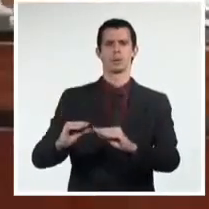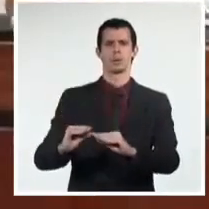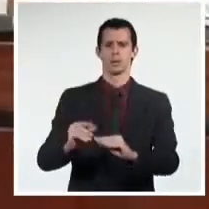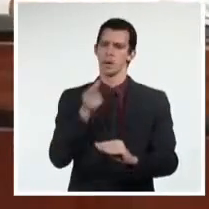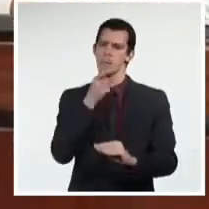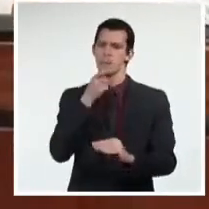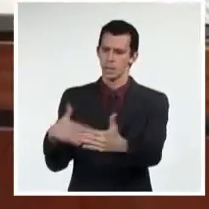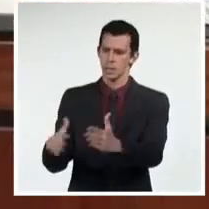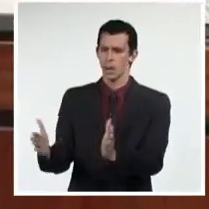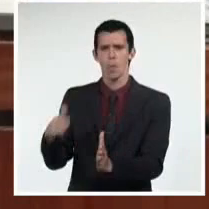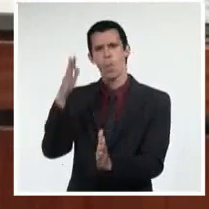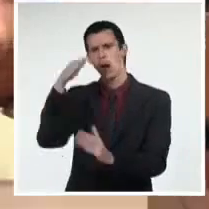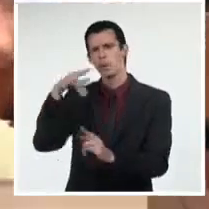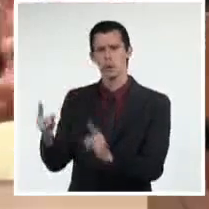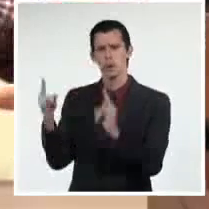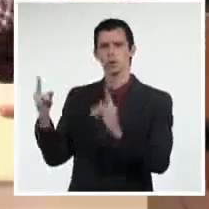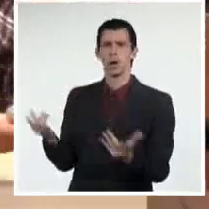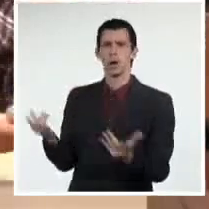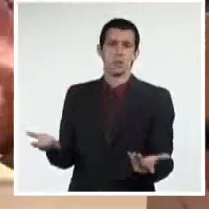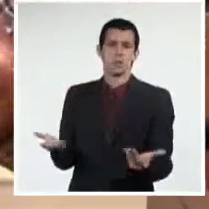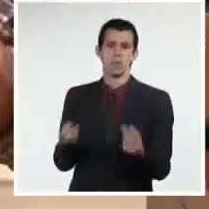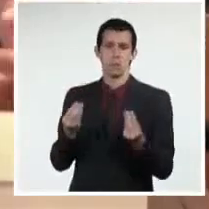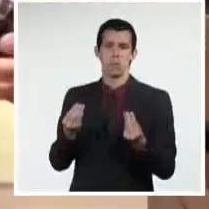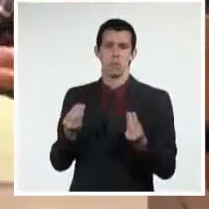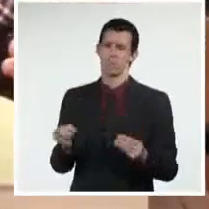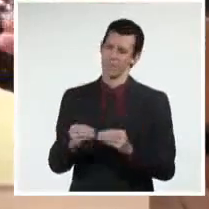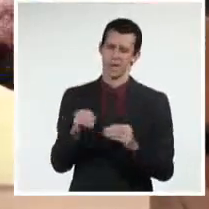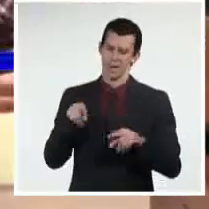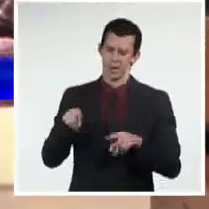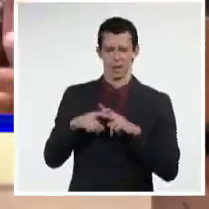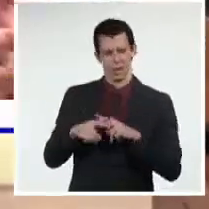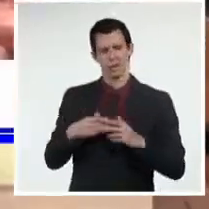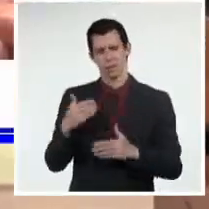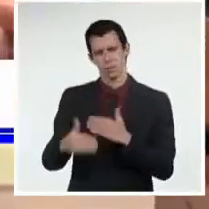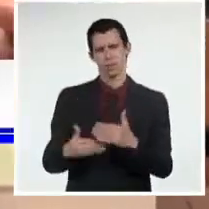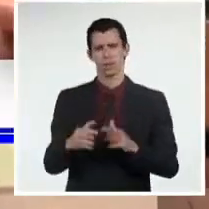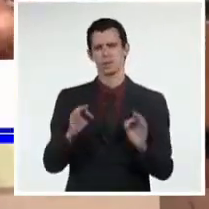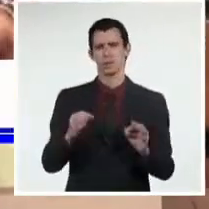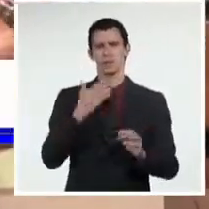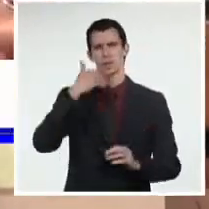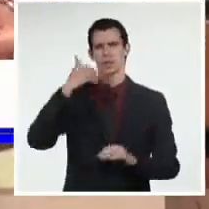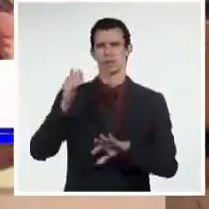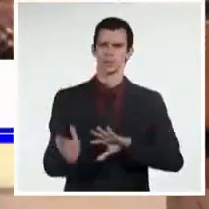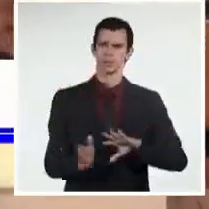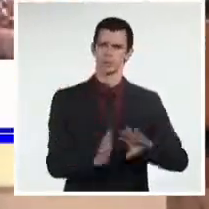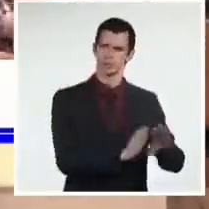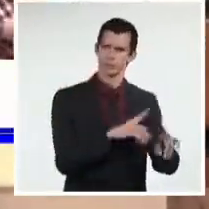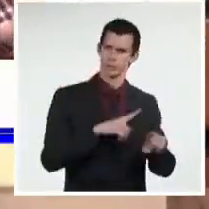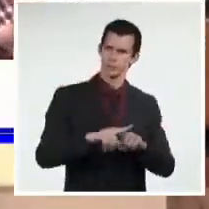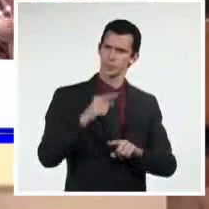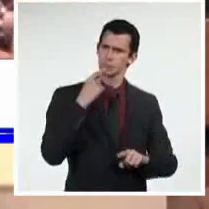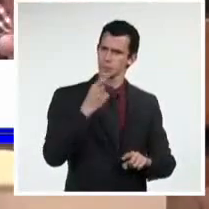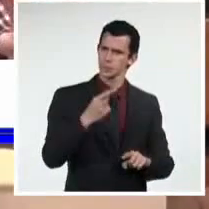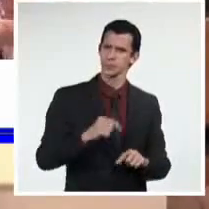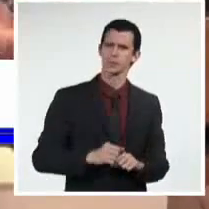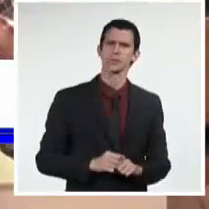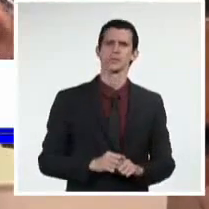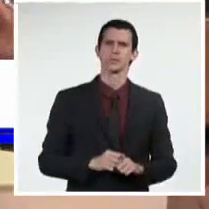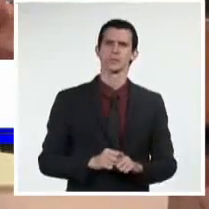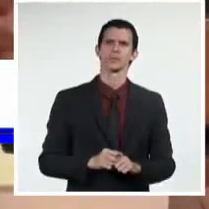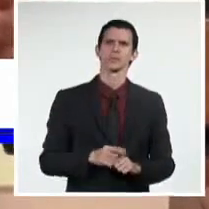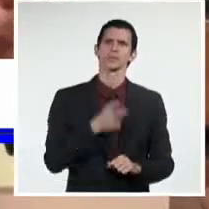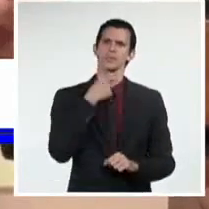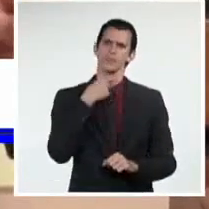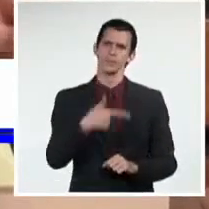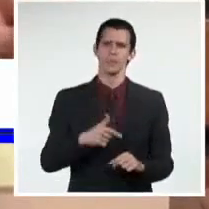la sostenibilidad. Y lograr que la misma producción del campo y la misma incremento productivo logre también recuperar y transformar, porque hay ejemplos